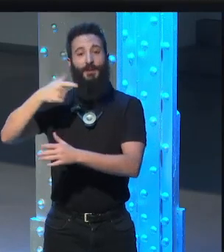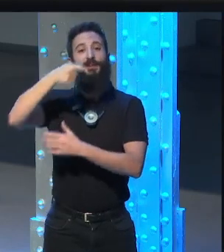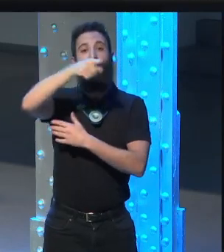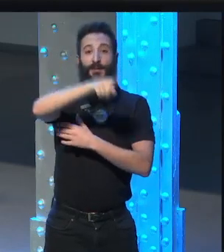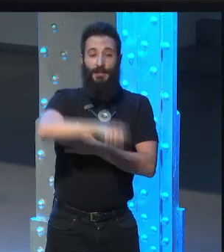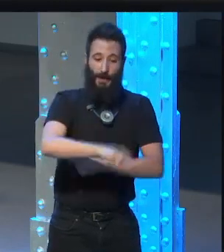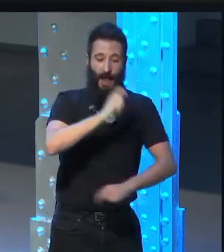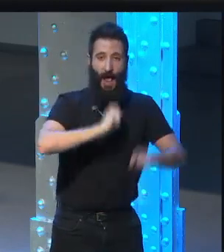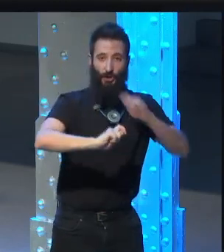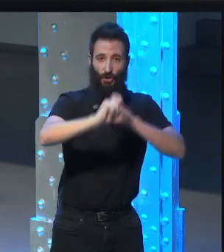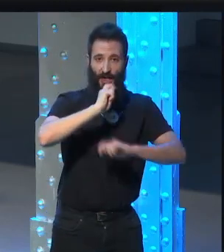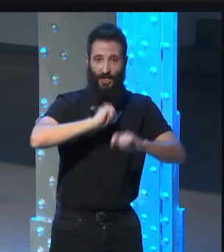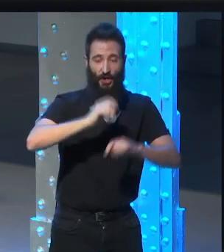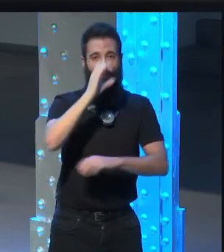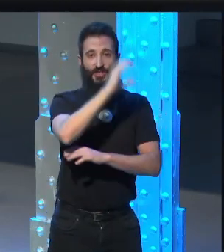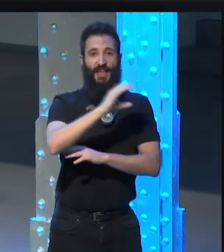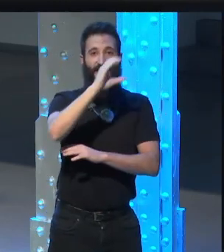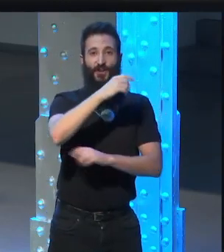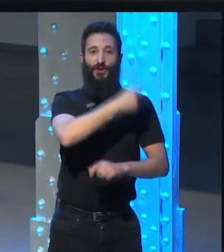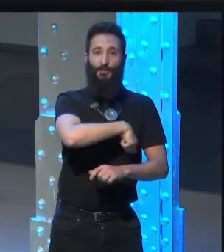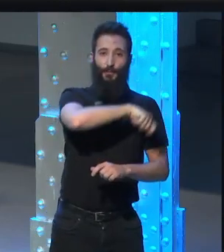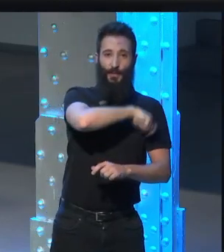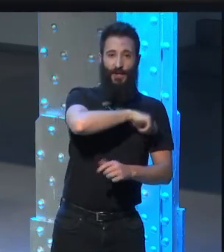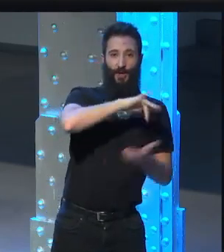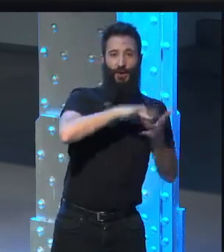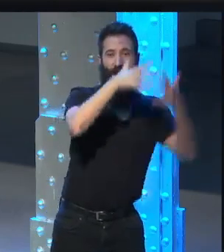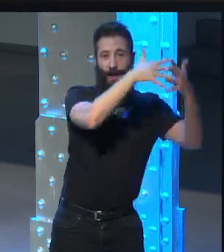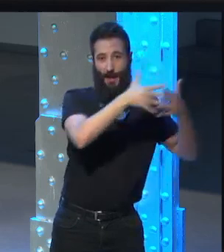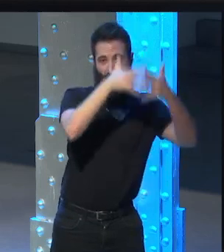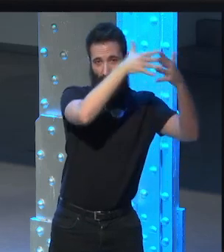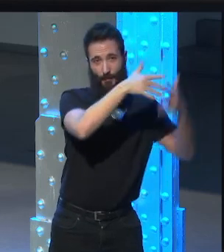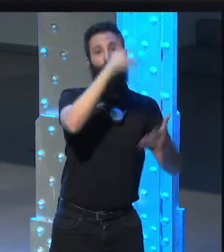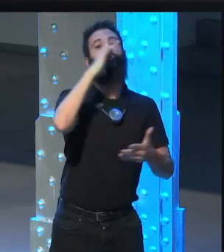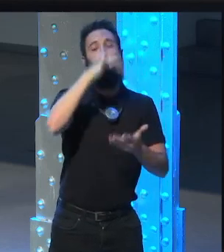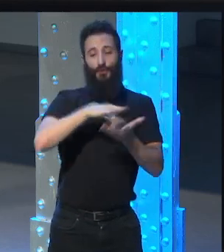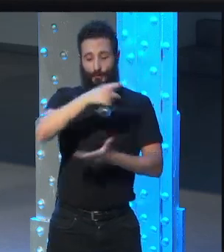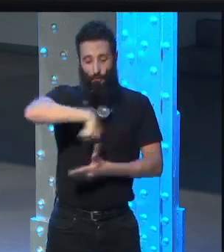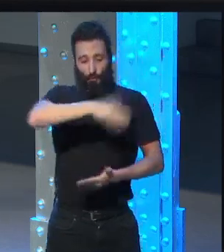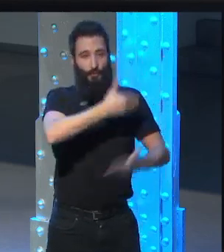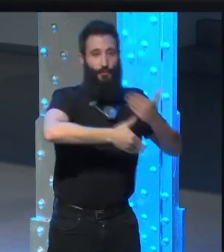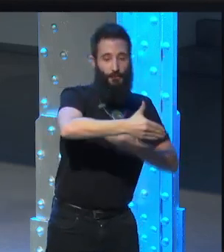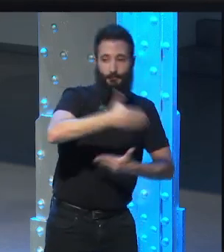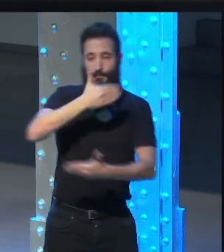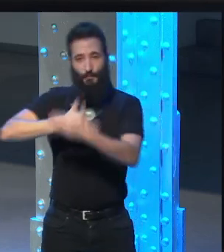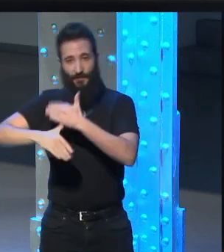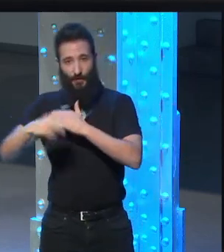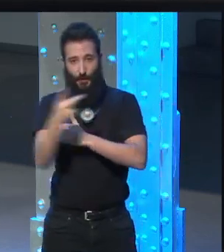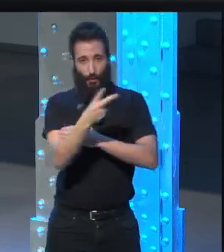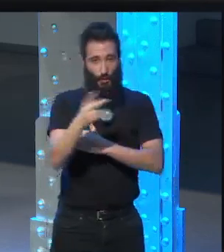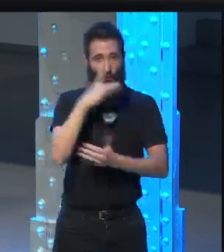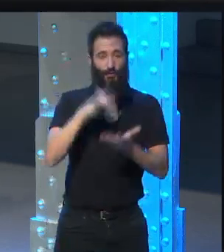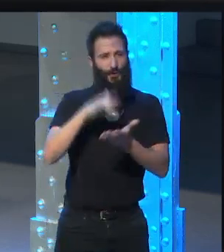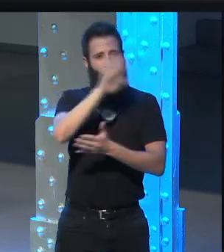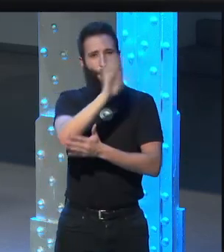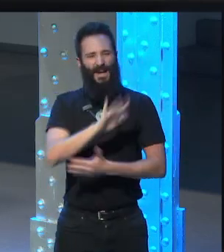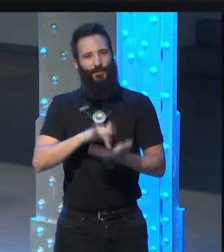también con la Asociación de Científicos Españoles en Estados Unidos, que también colaboramos con ellos, porque, bueno, nos parece que